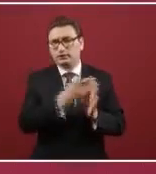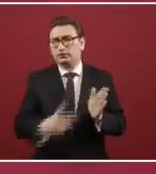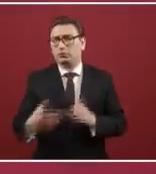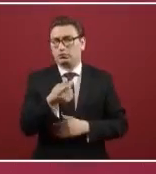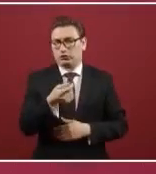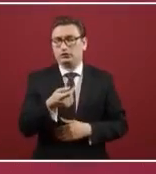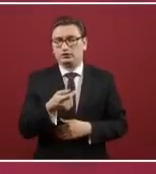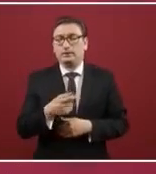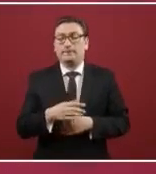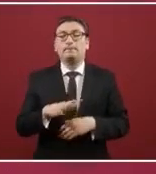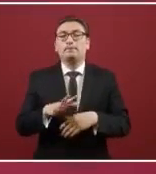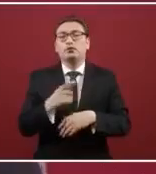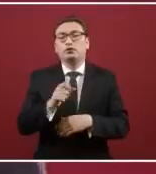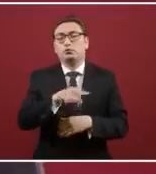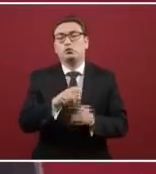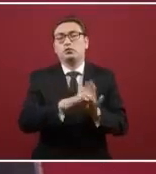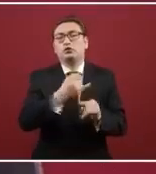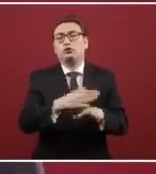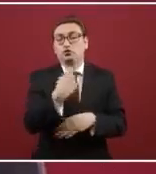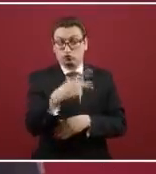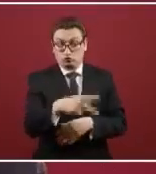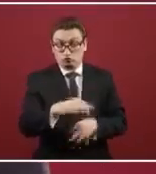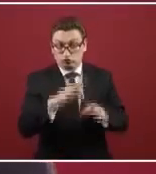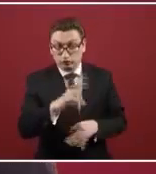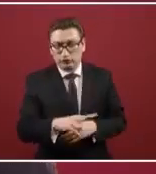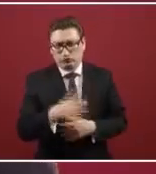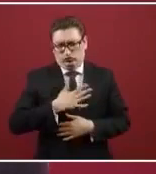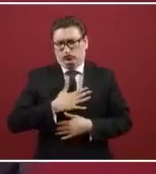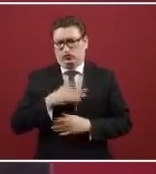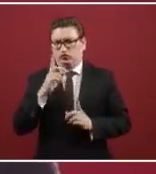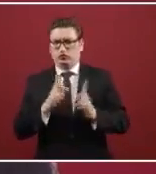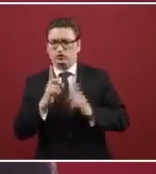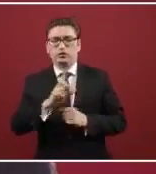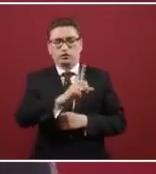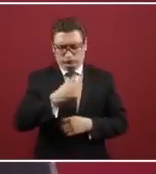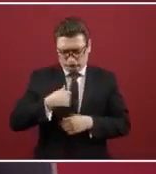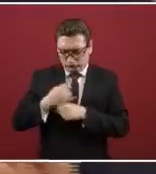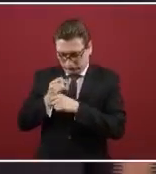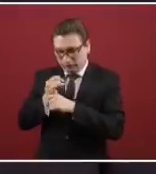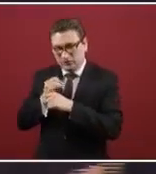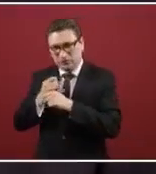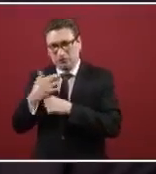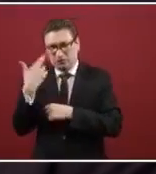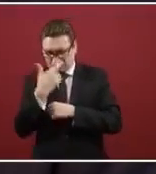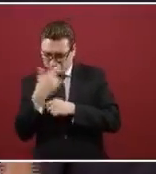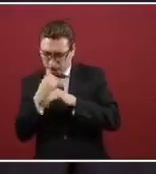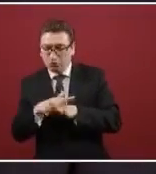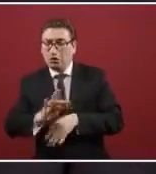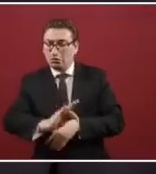el caso de que fuese cierto. No lo dudo, o sea, yo lo voy a revisar y puede ser que